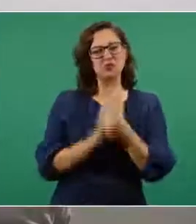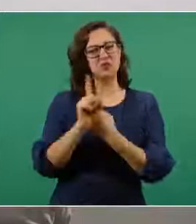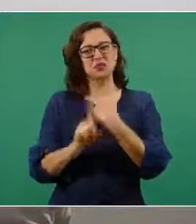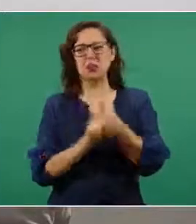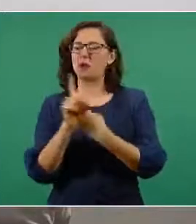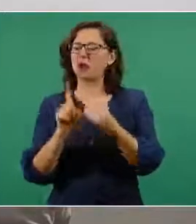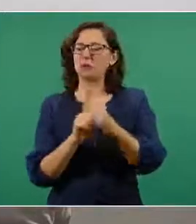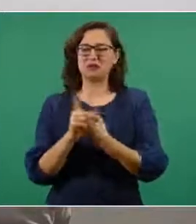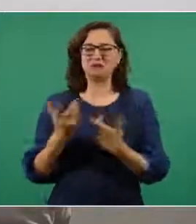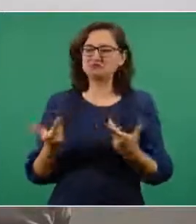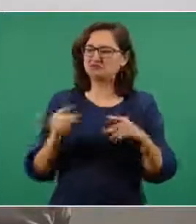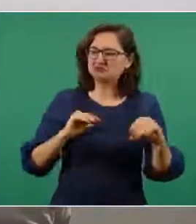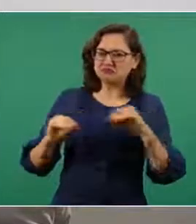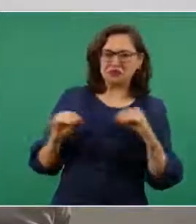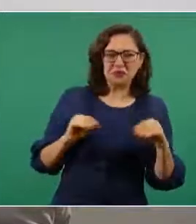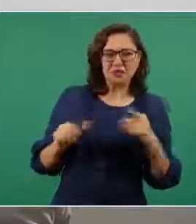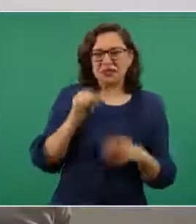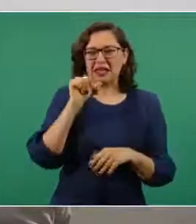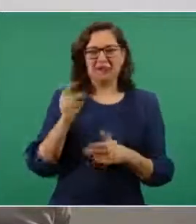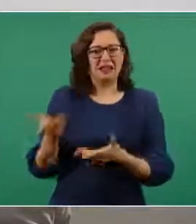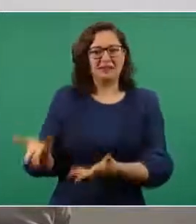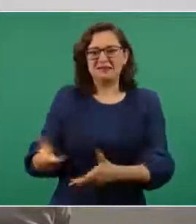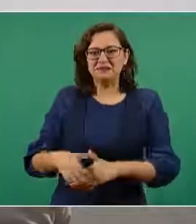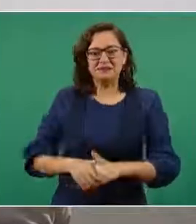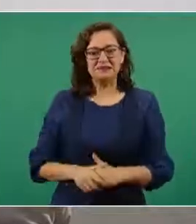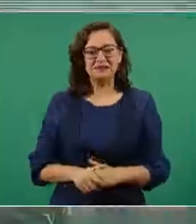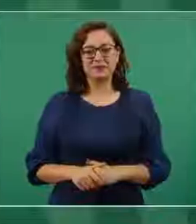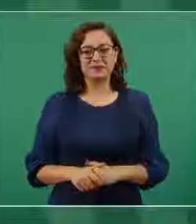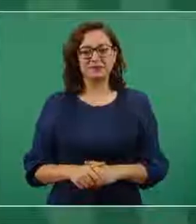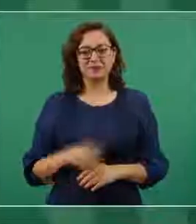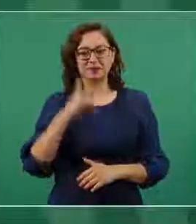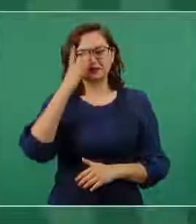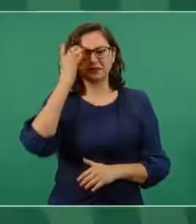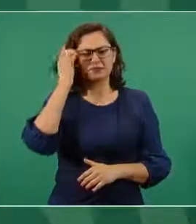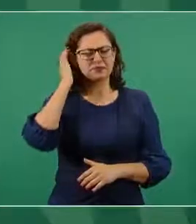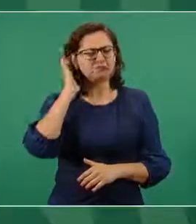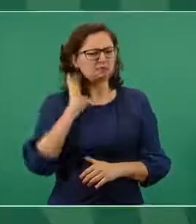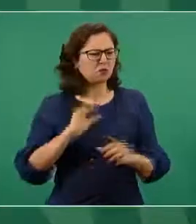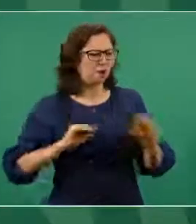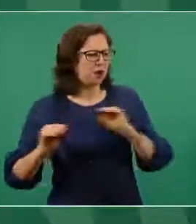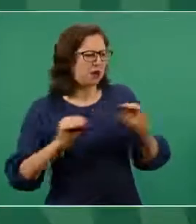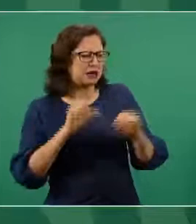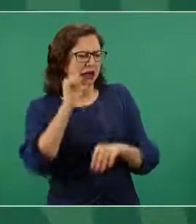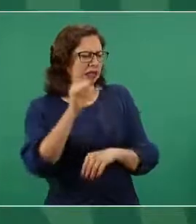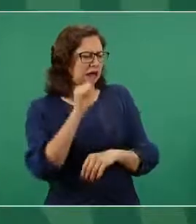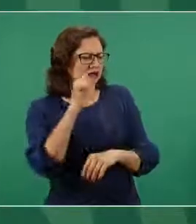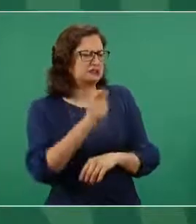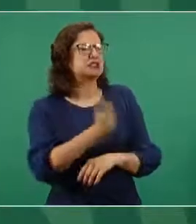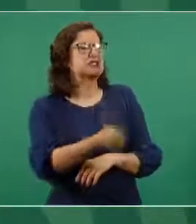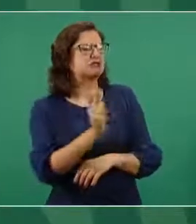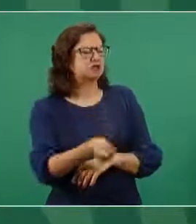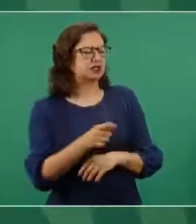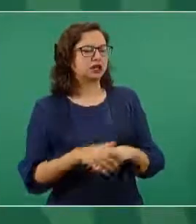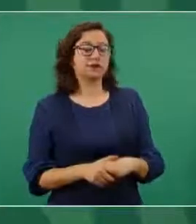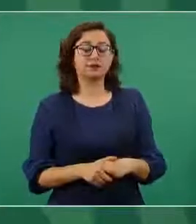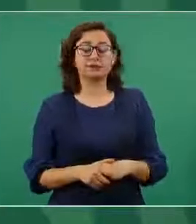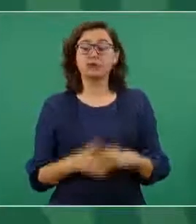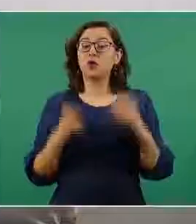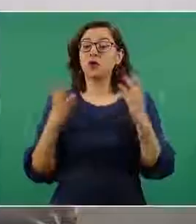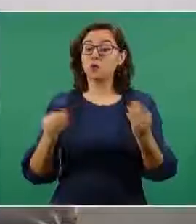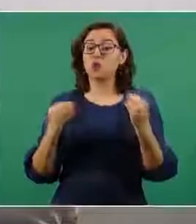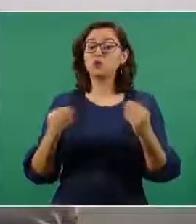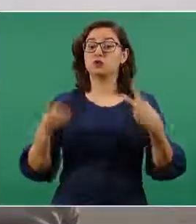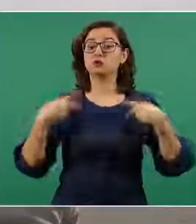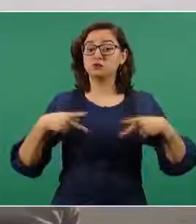que deberían de hacer que no han hecho. Gracias, presidente. Pero ¿cómo qué no han hecho? Hay varias denuncias de personas que